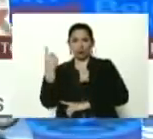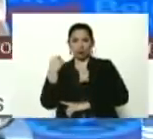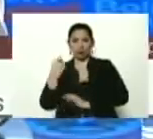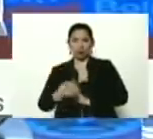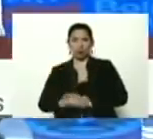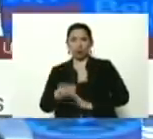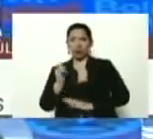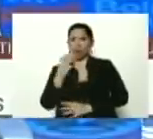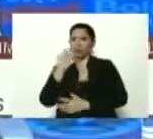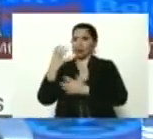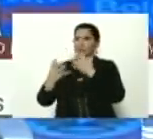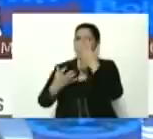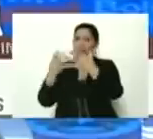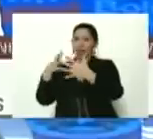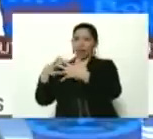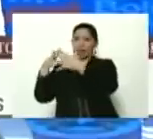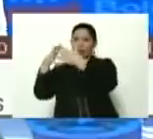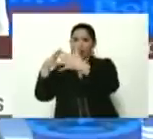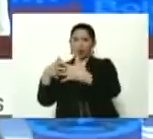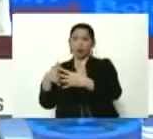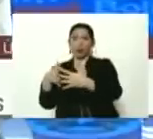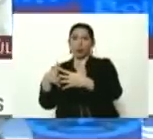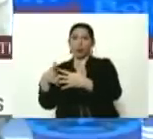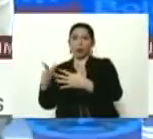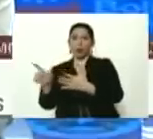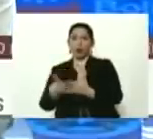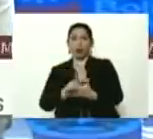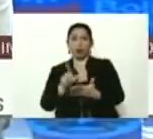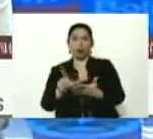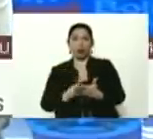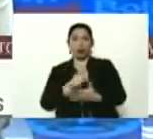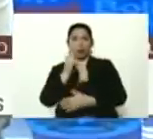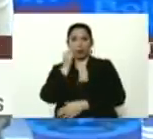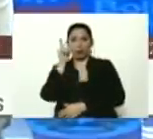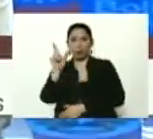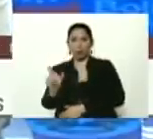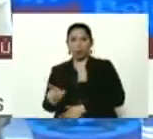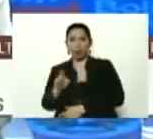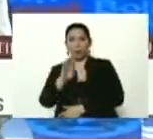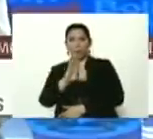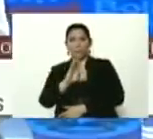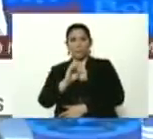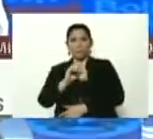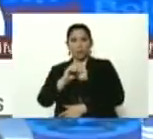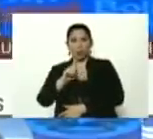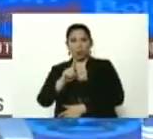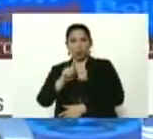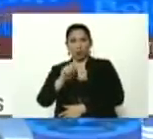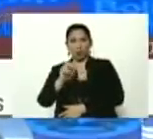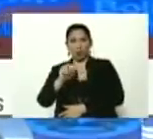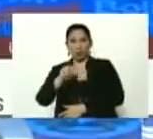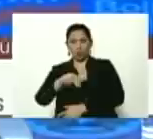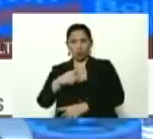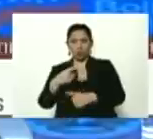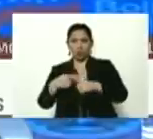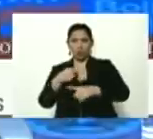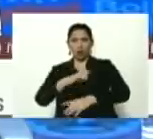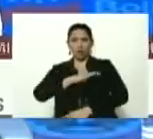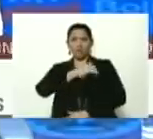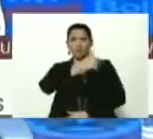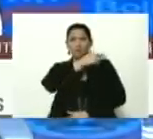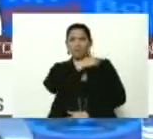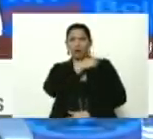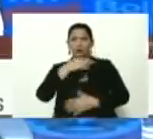un escándalo en Estados Unidos por el libro del señor Bolton, el ex jefe de Seguridad Nacional